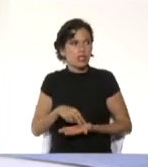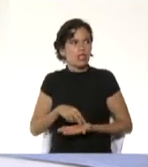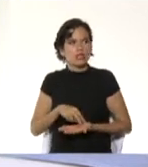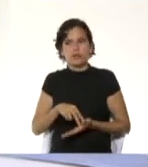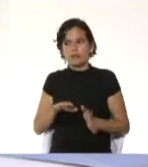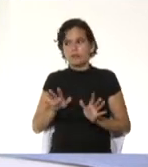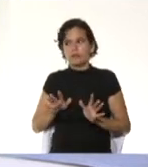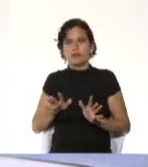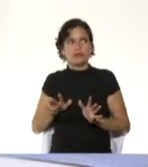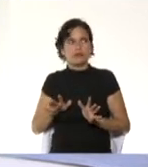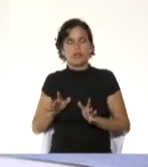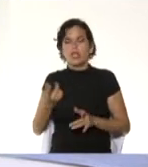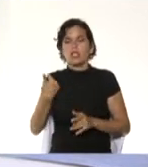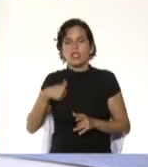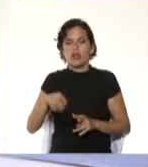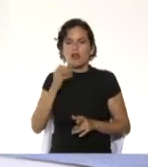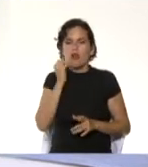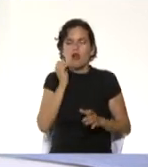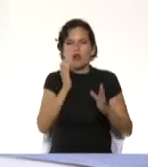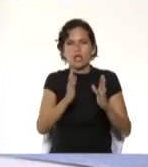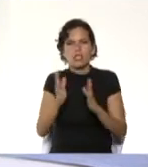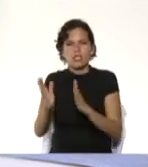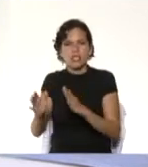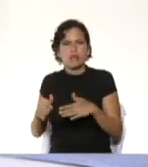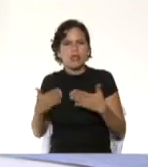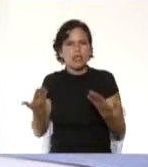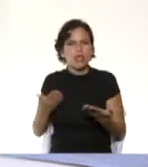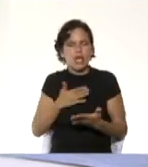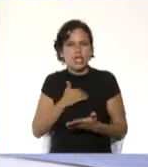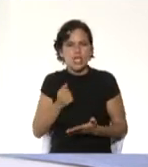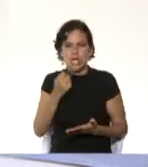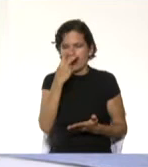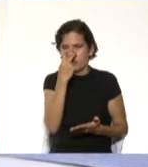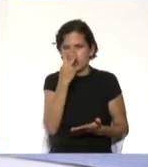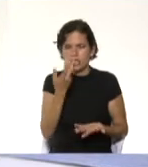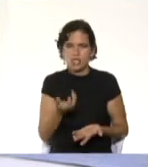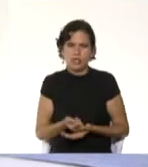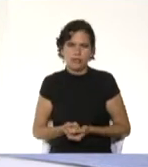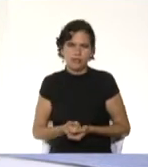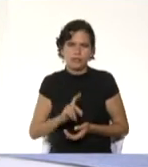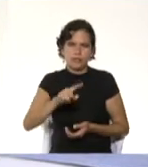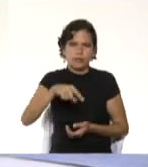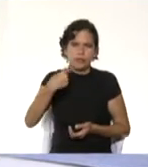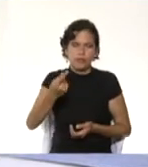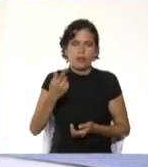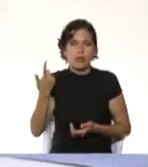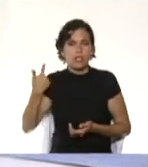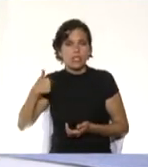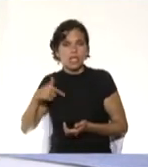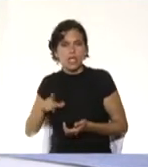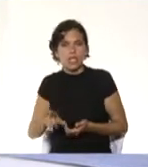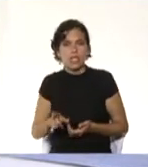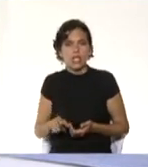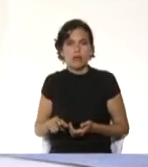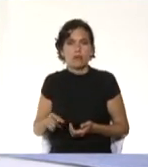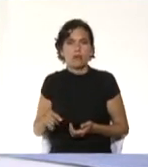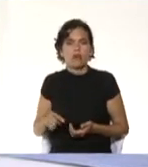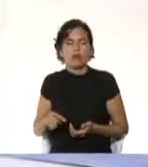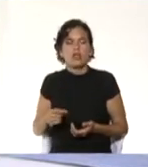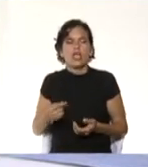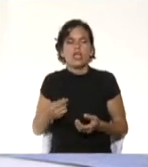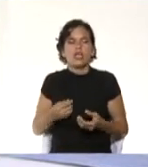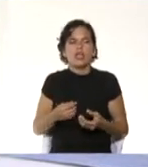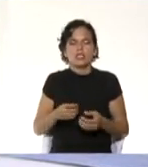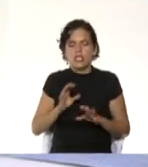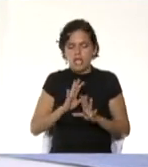allí paralizada. Entonces debo organizarme, que realmente quiero visitar. Luego tenemos la parte de la